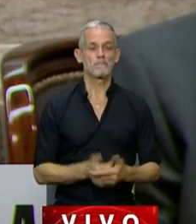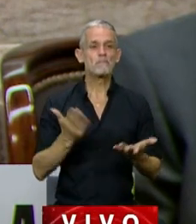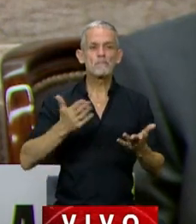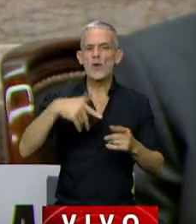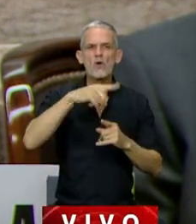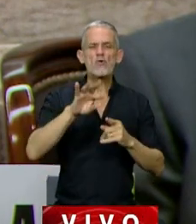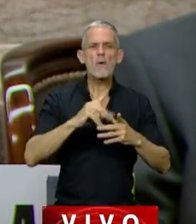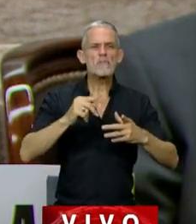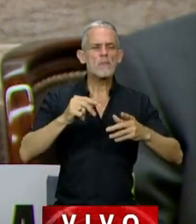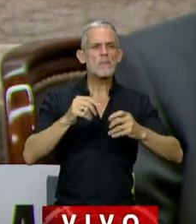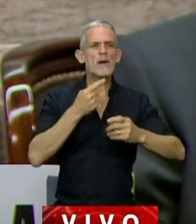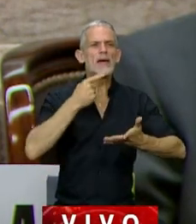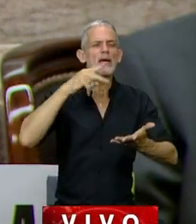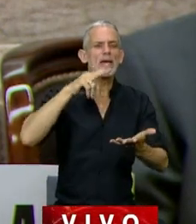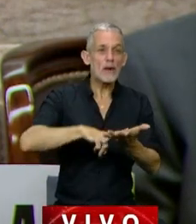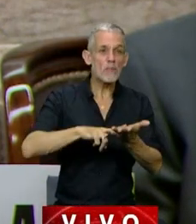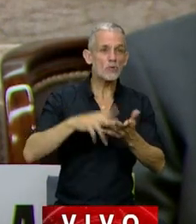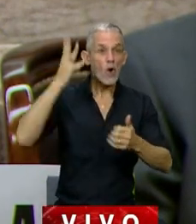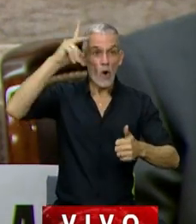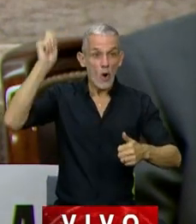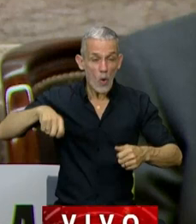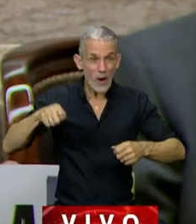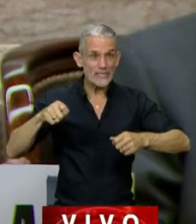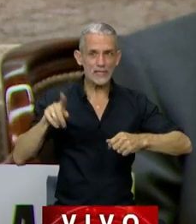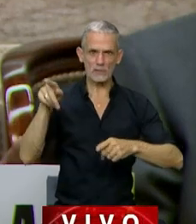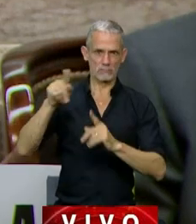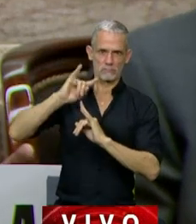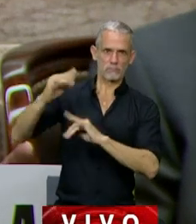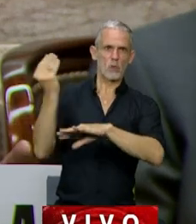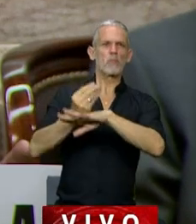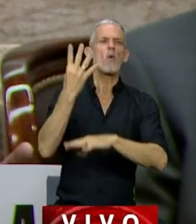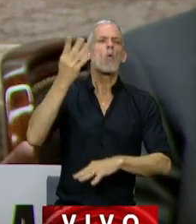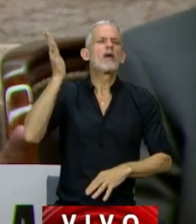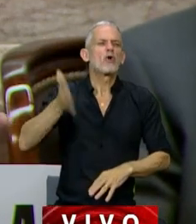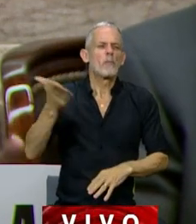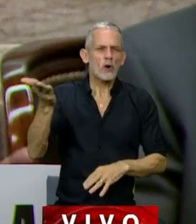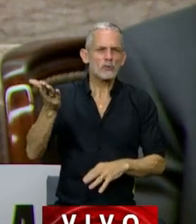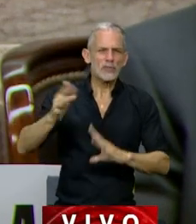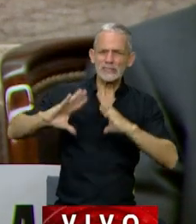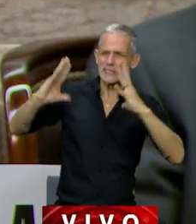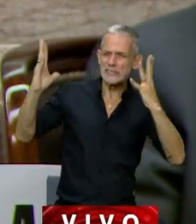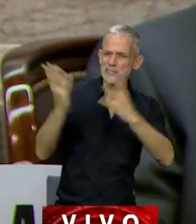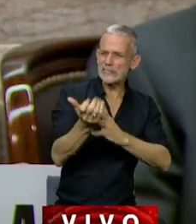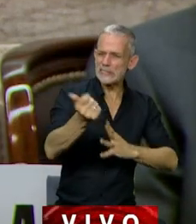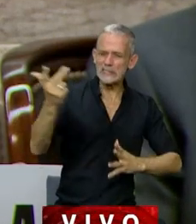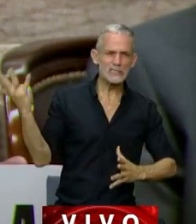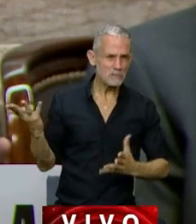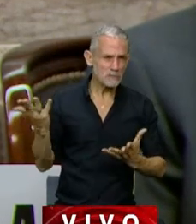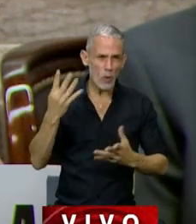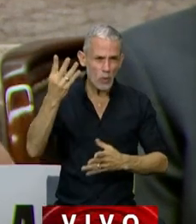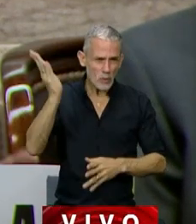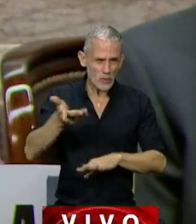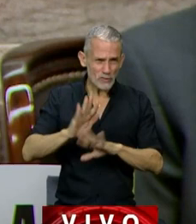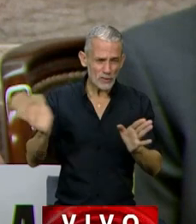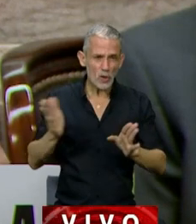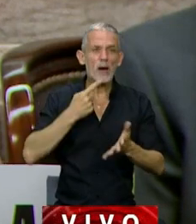No van a grabar a los jueces que representan un 4% del universo imponible.